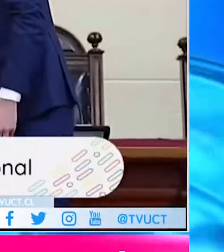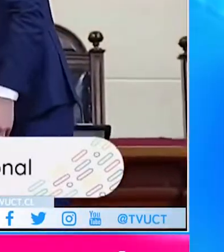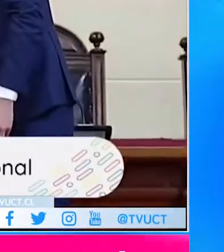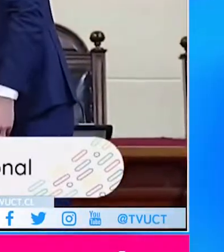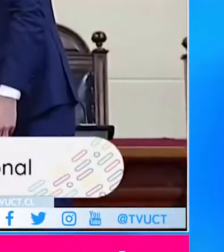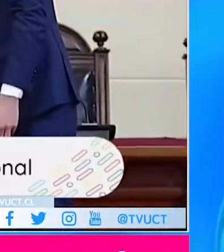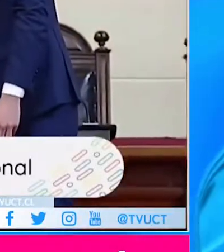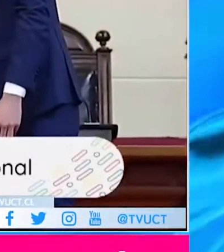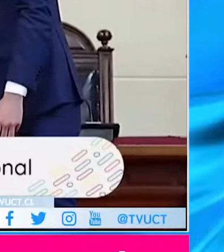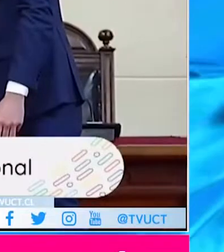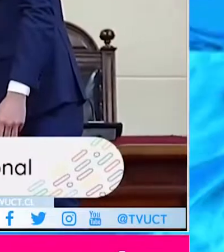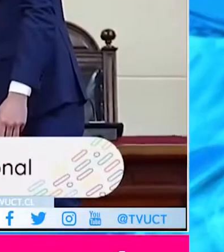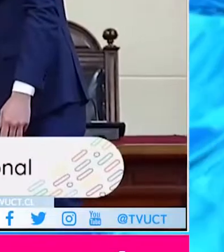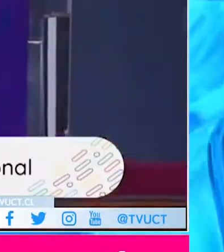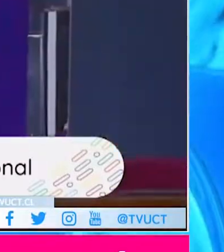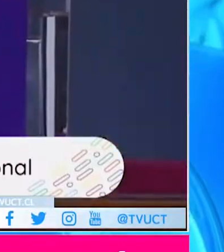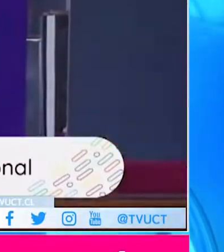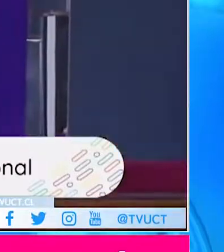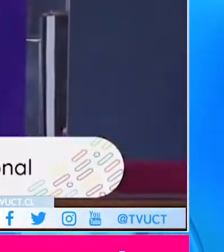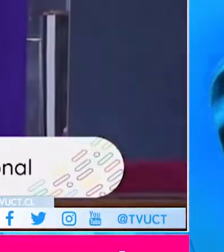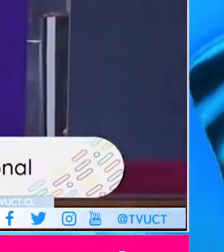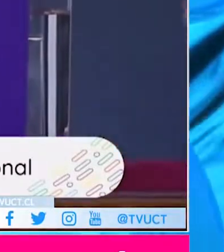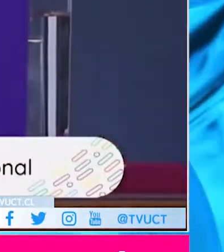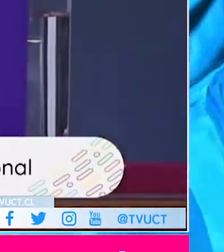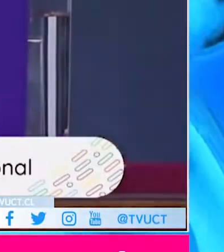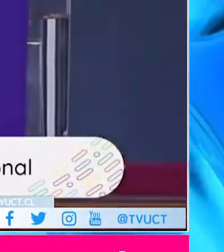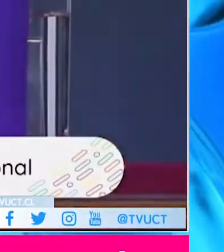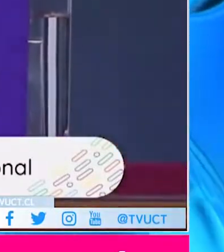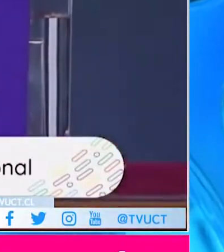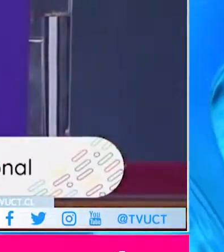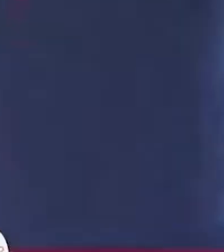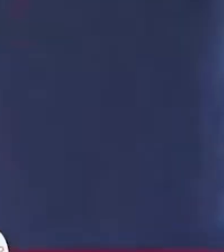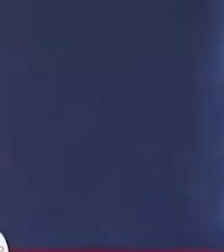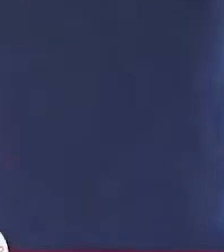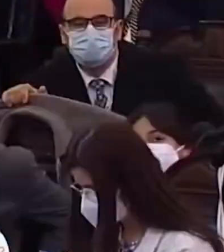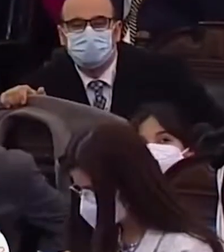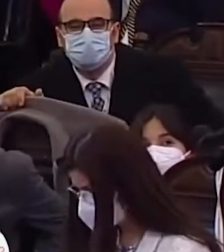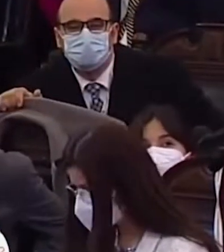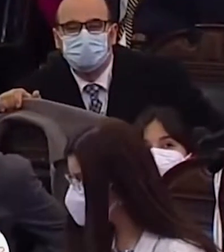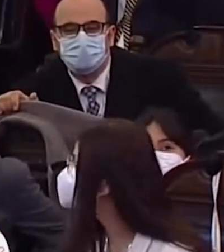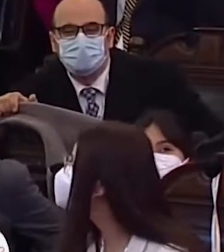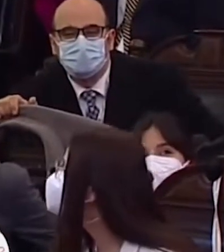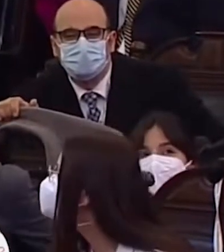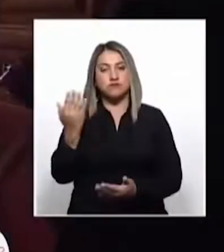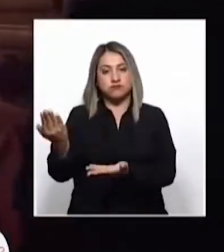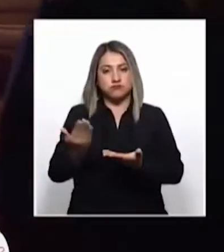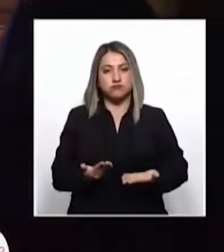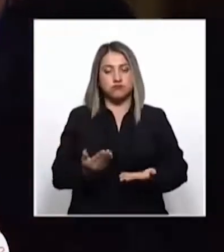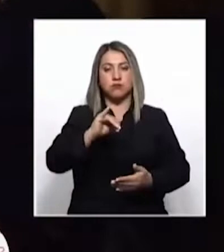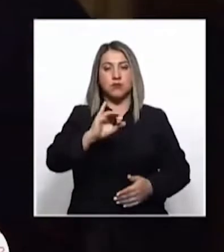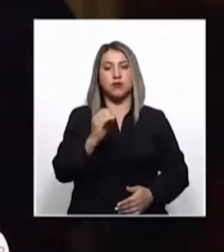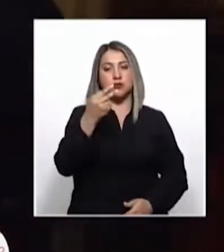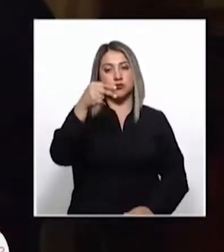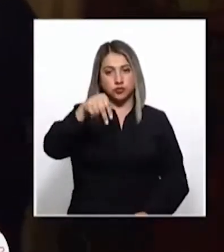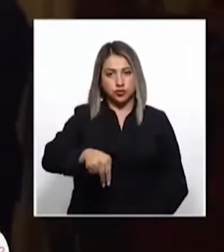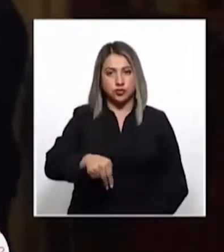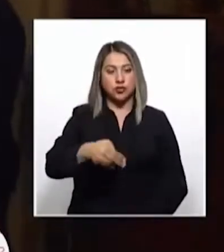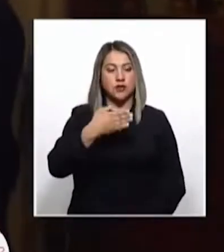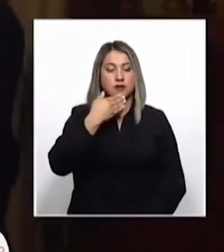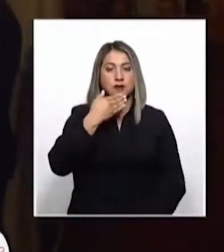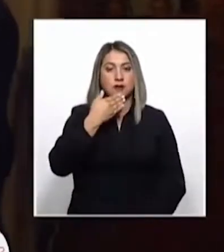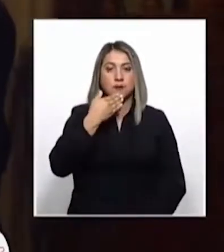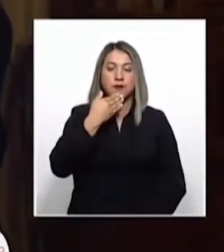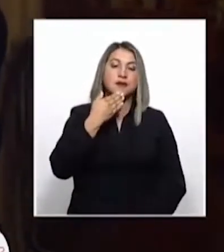búsqueda de la justicia social. Y yo hoy día veo el texto y me enorgullezco mucho del trabajo que hicimos con otras compañeras de la convención que